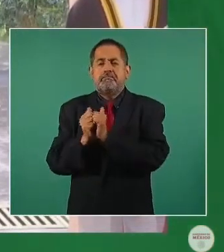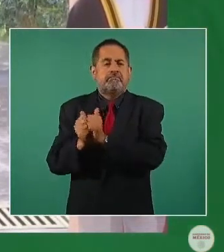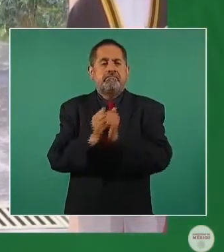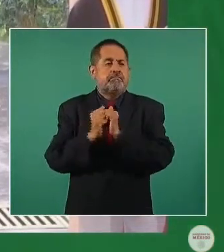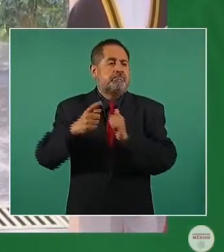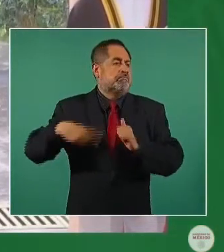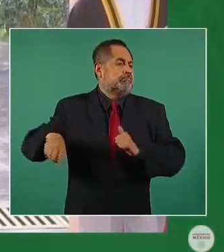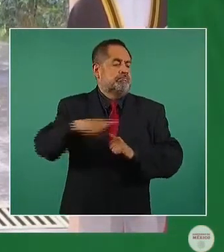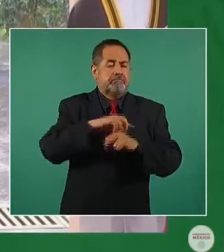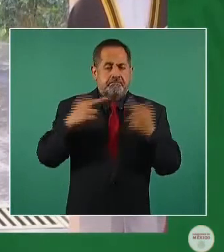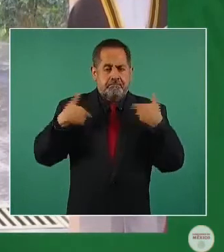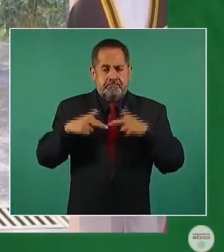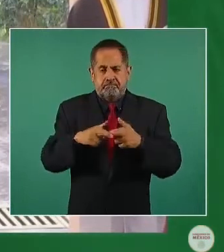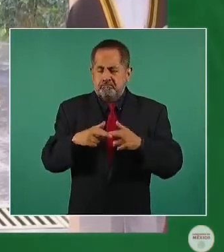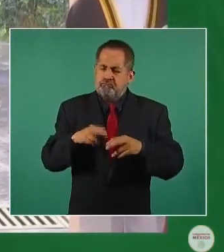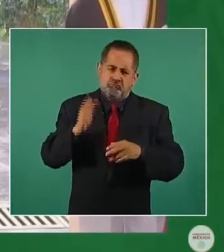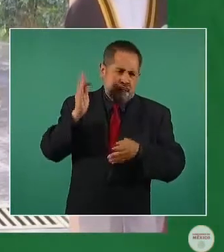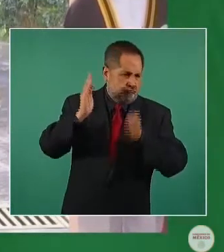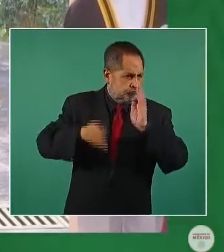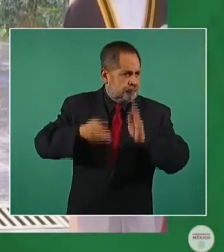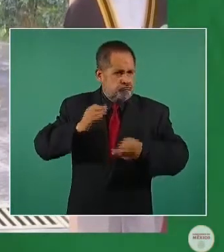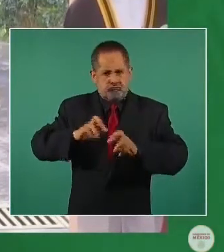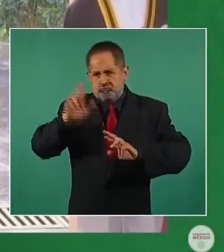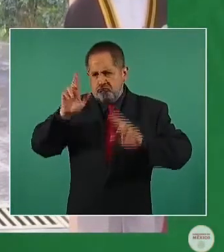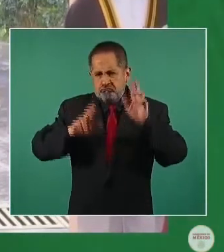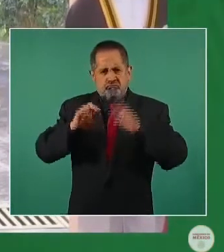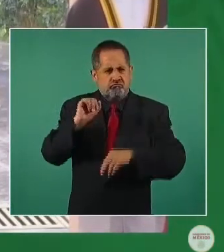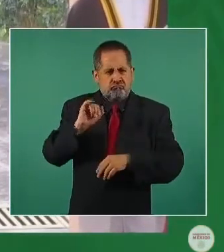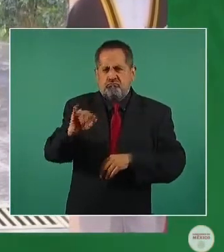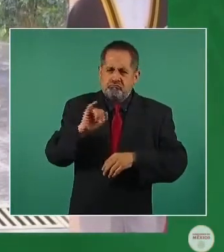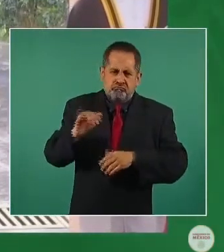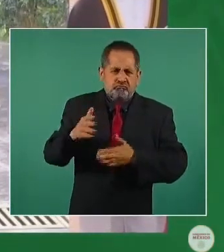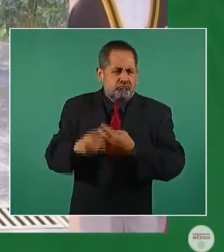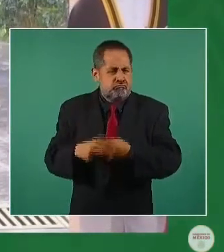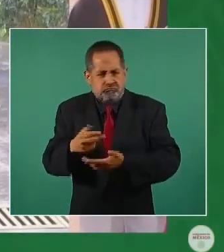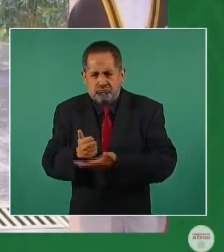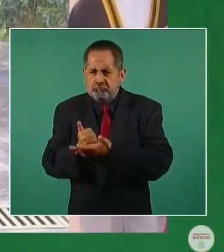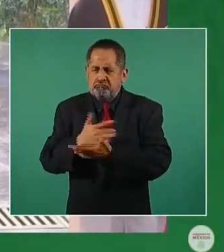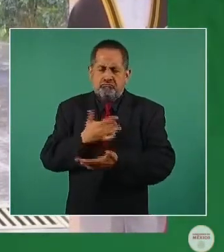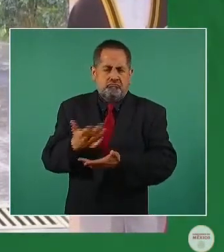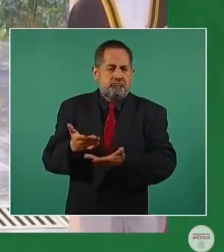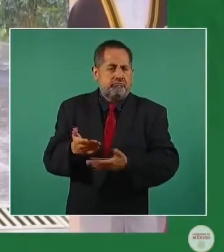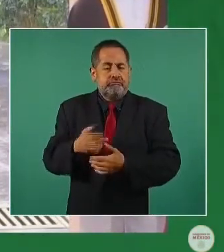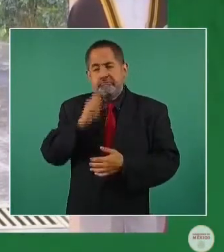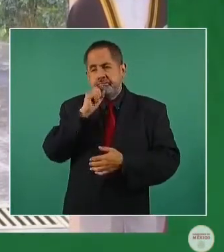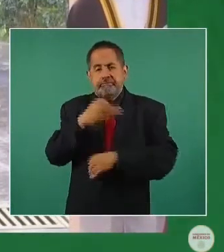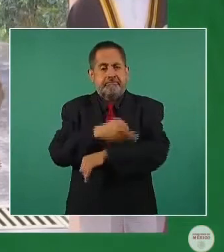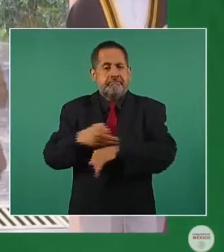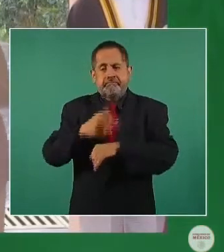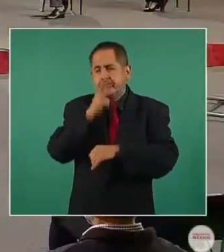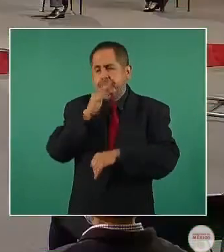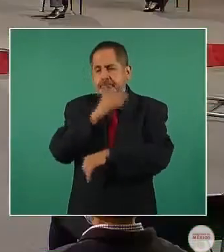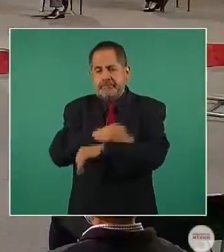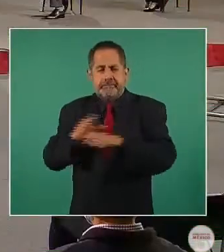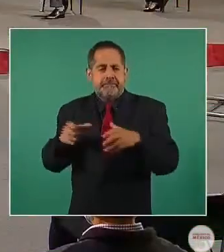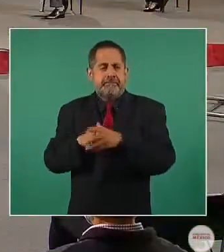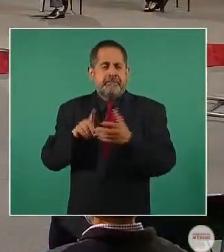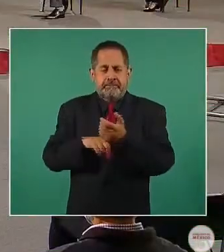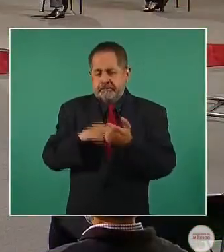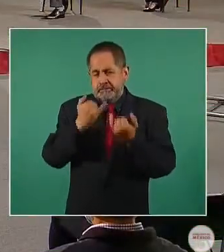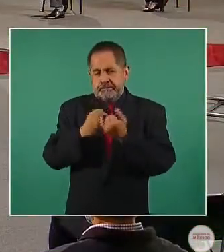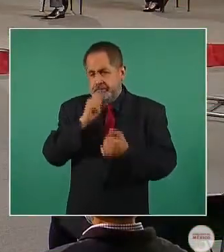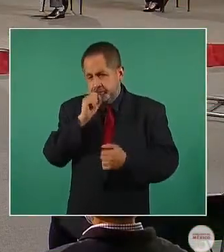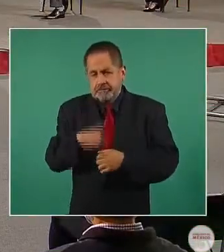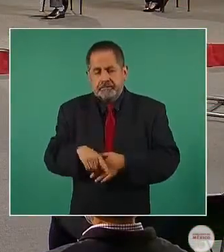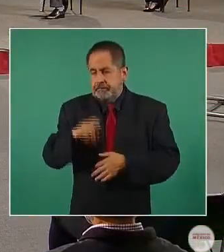maestros quienes han manifestado esa vocación y sobre todo con nuestros padres de familia. Y cedo el micrófono a nuestro